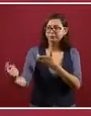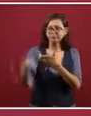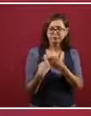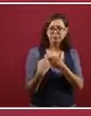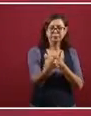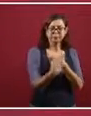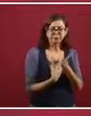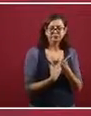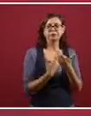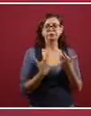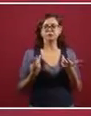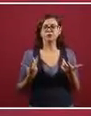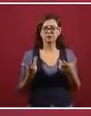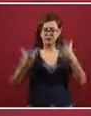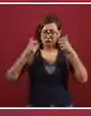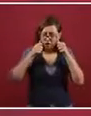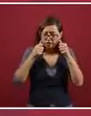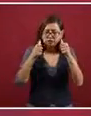tomados en cuenta.